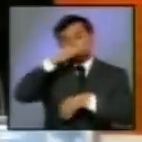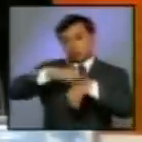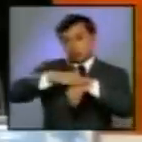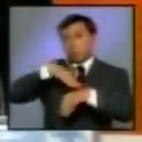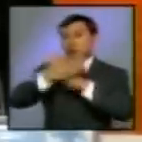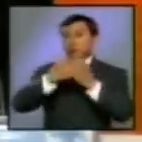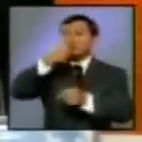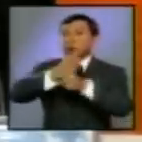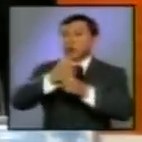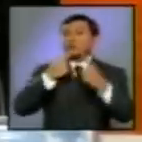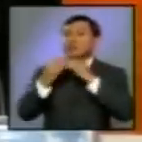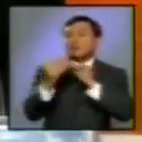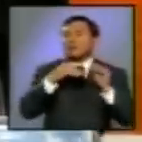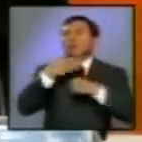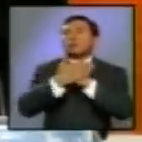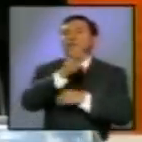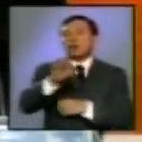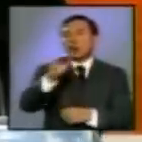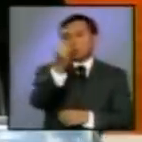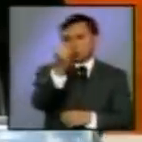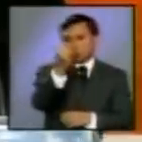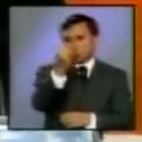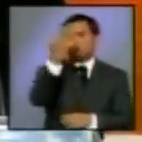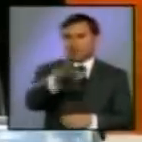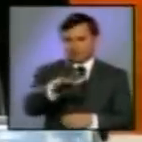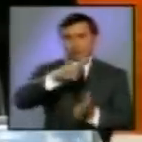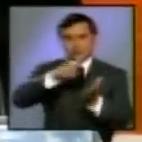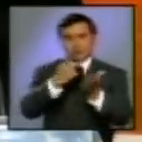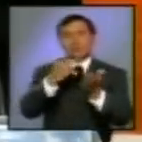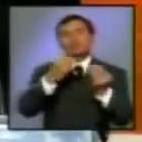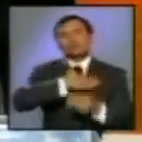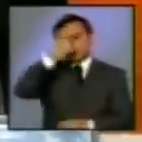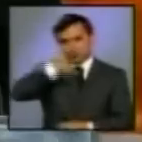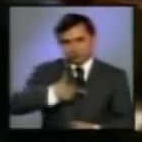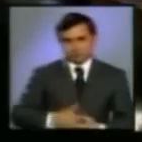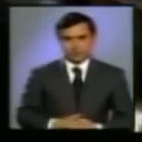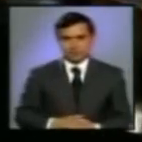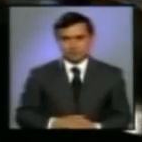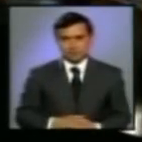es el próximo 10 de junio. Que todos la pasen muy bien. Muy buenas noches.